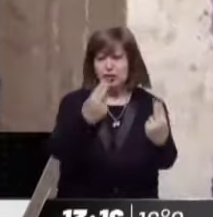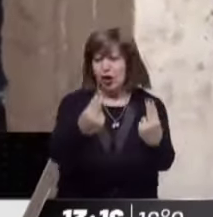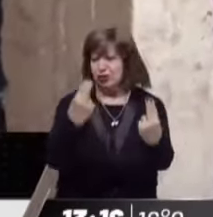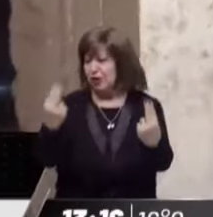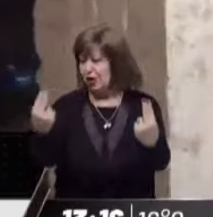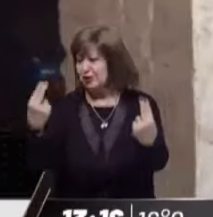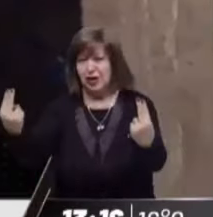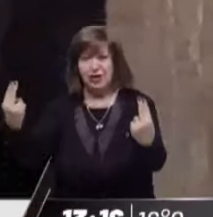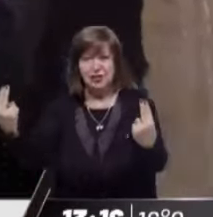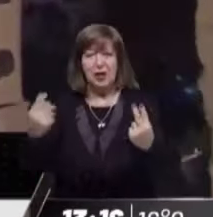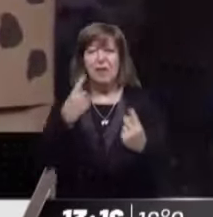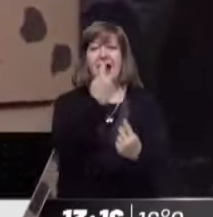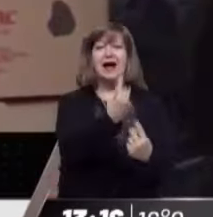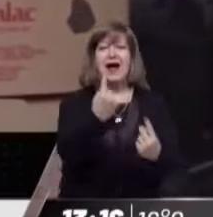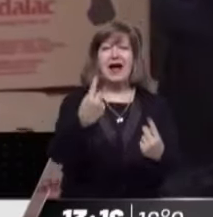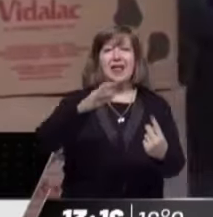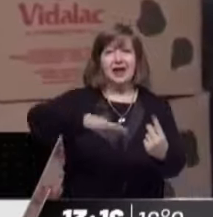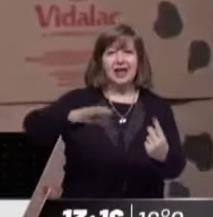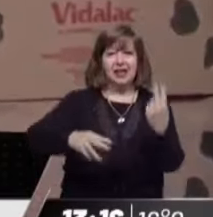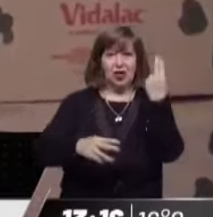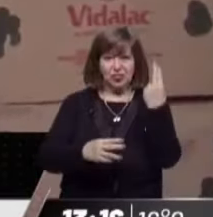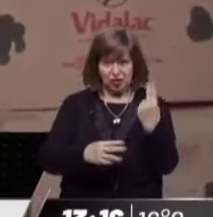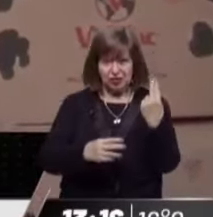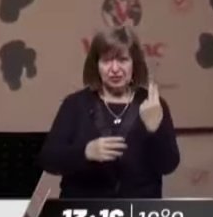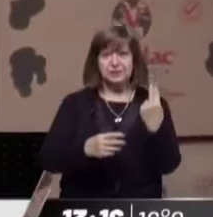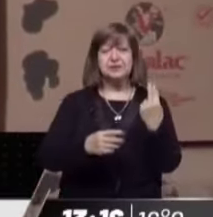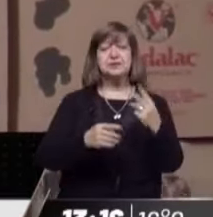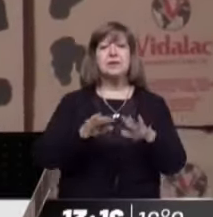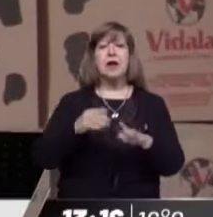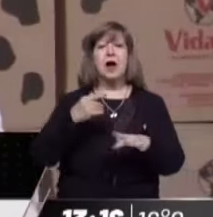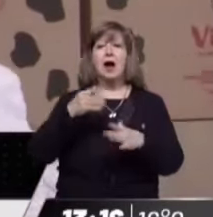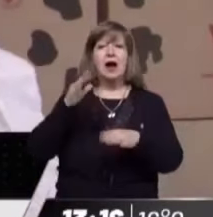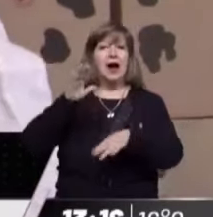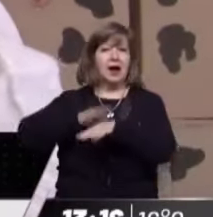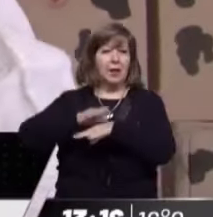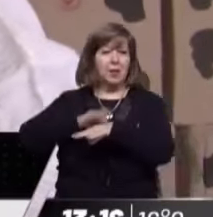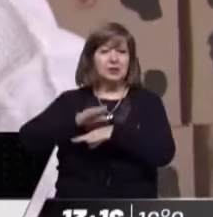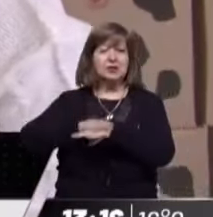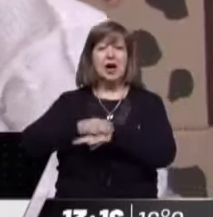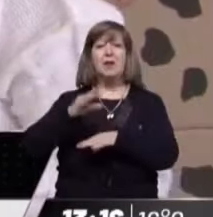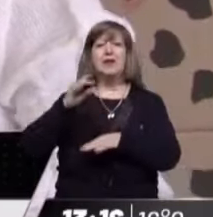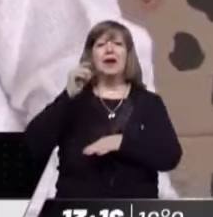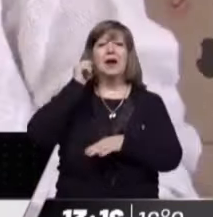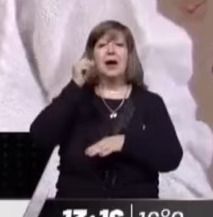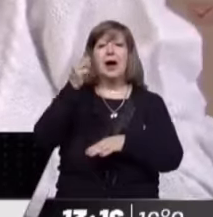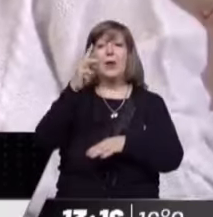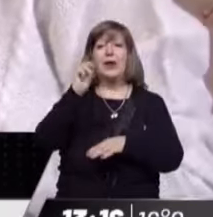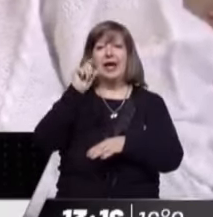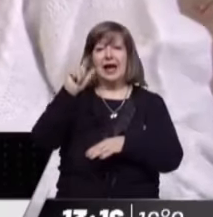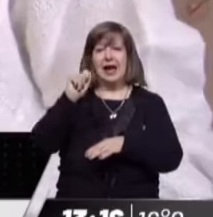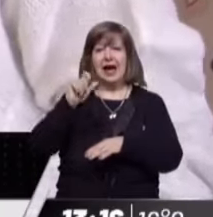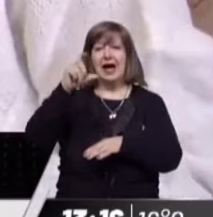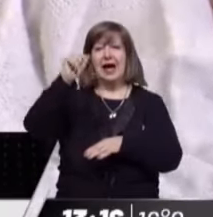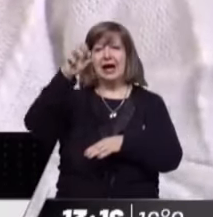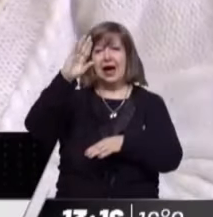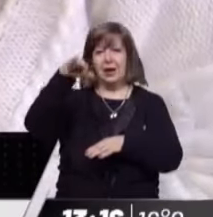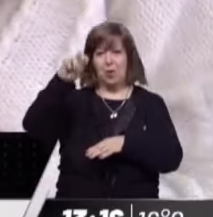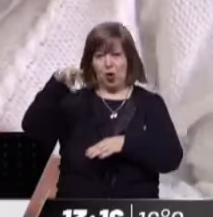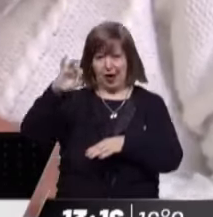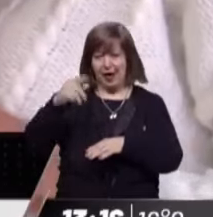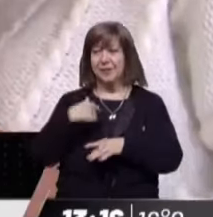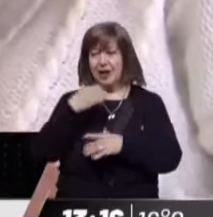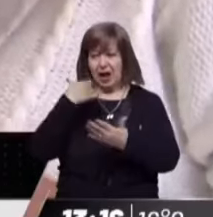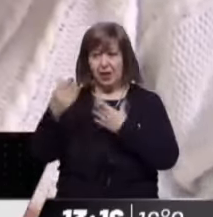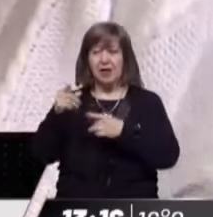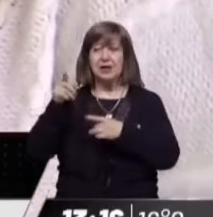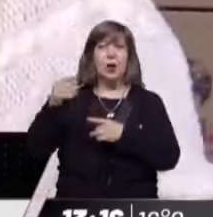hablar con la responsable del lugar con Gabriela Carmona que tanto trabaja y ayer Recibió la buena noticia de que